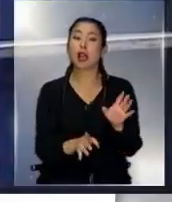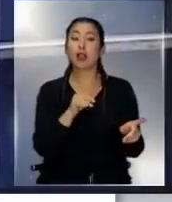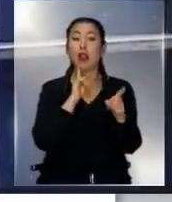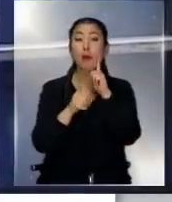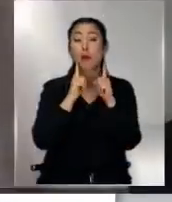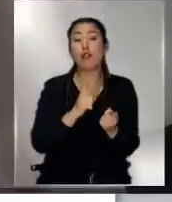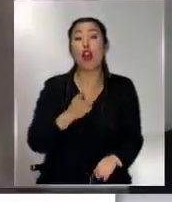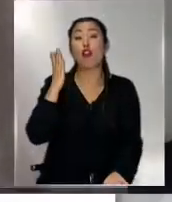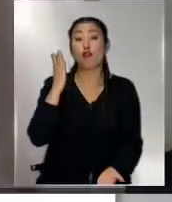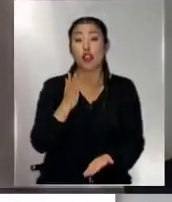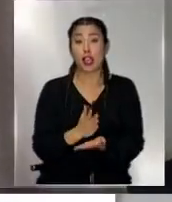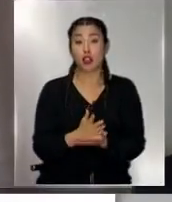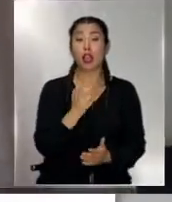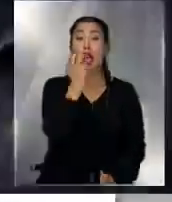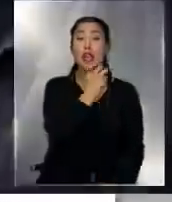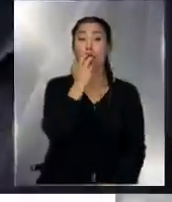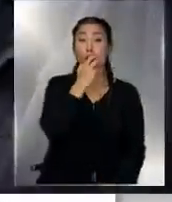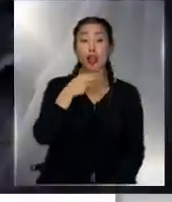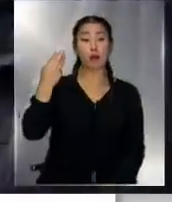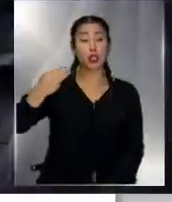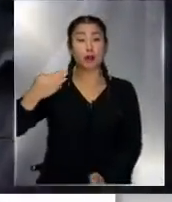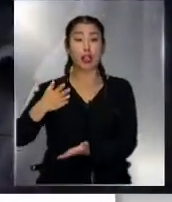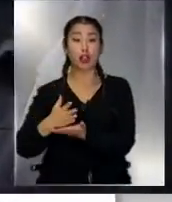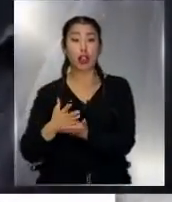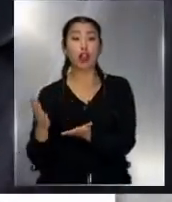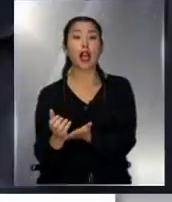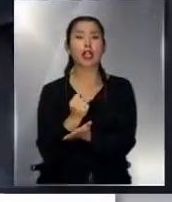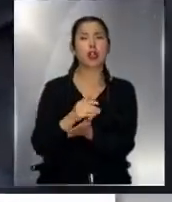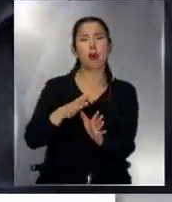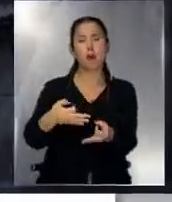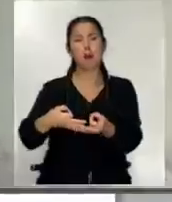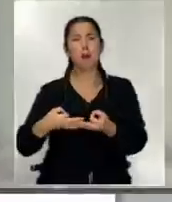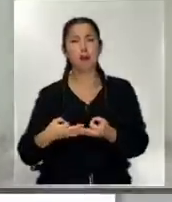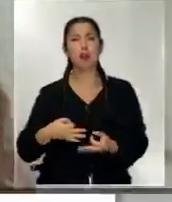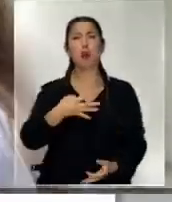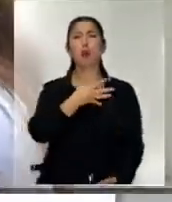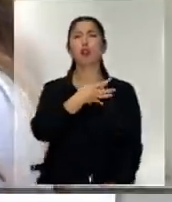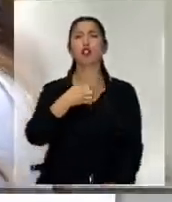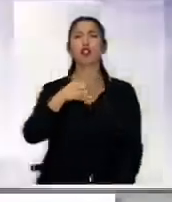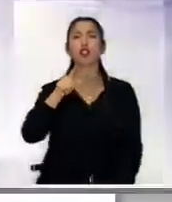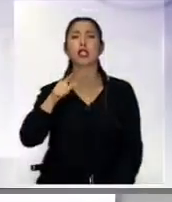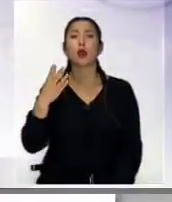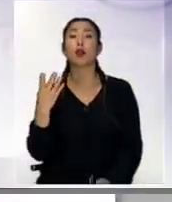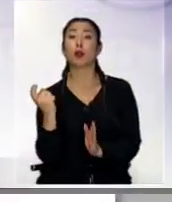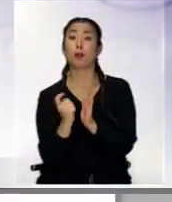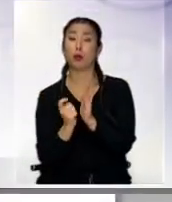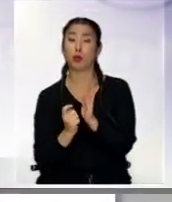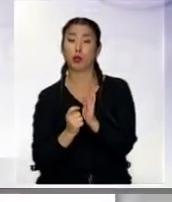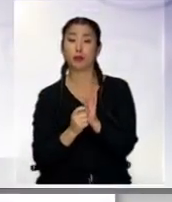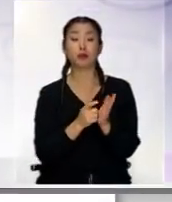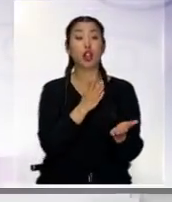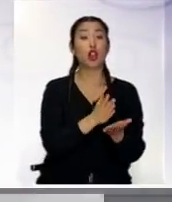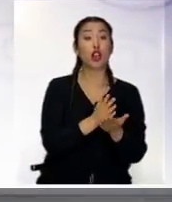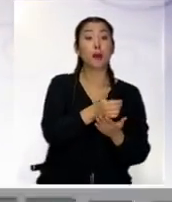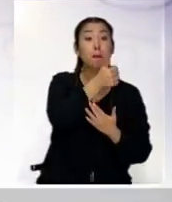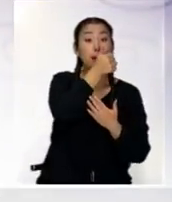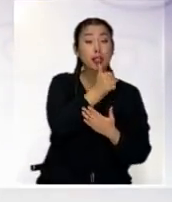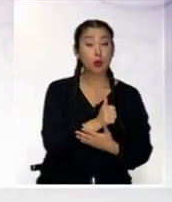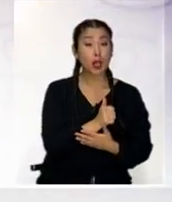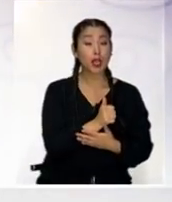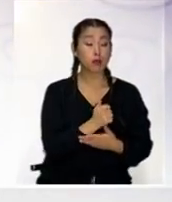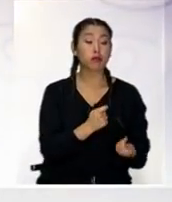pruebas obligatorias. El lenguaje, los municipales alcanzaron en promedio 474 puntos, los colegios